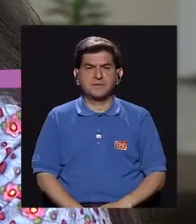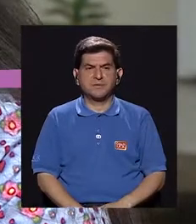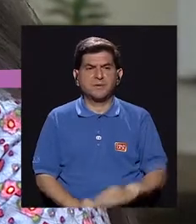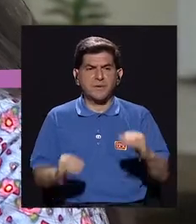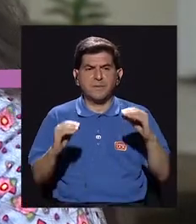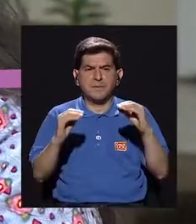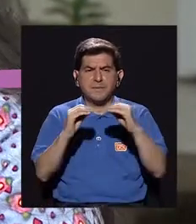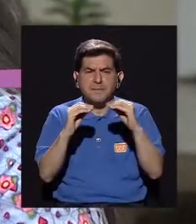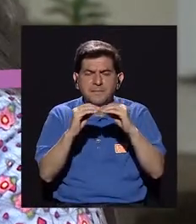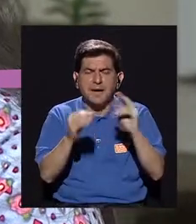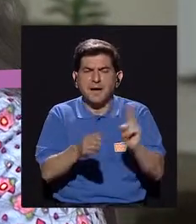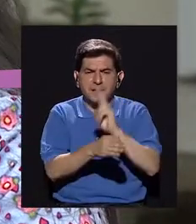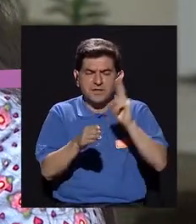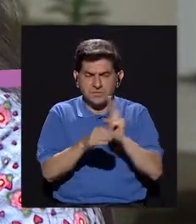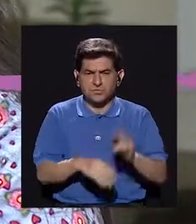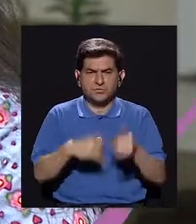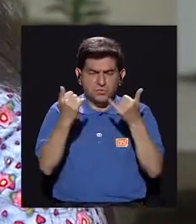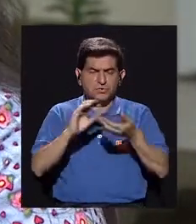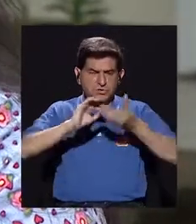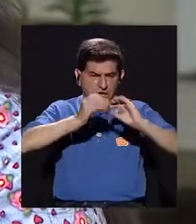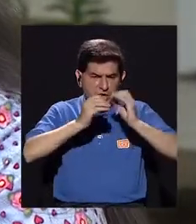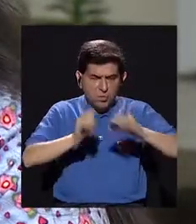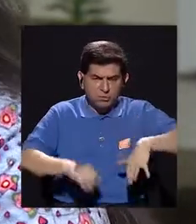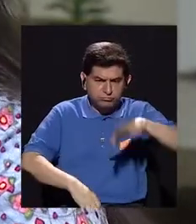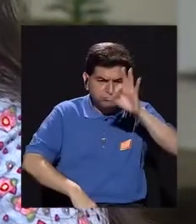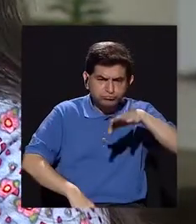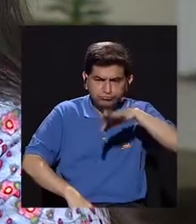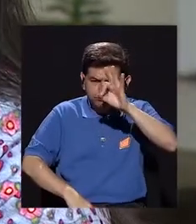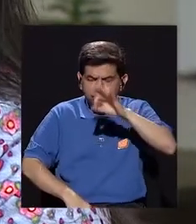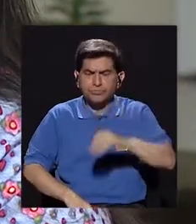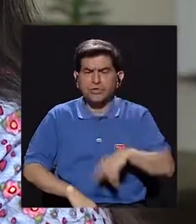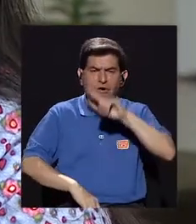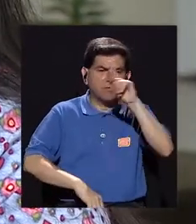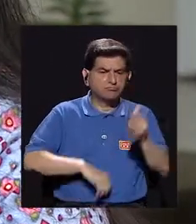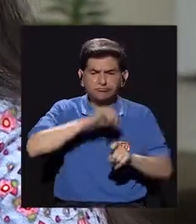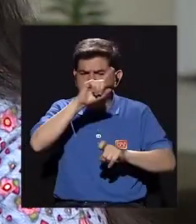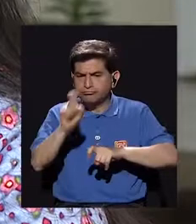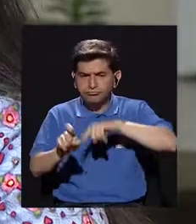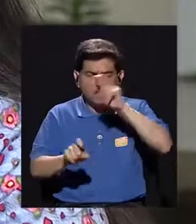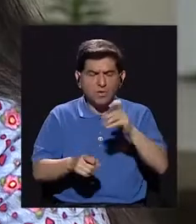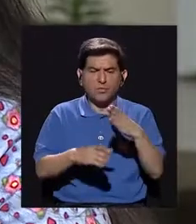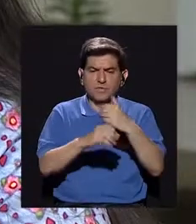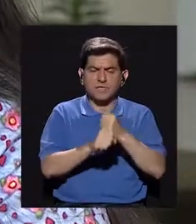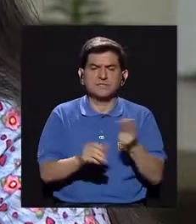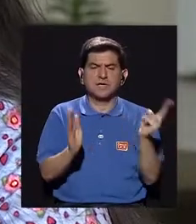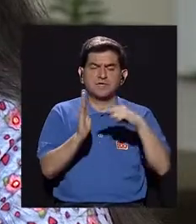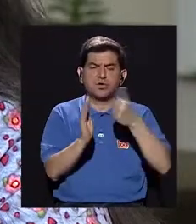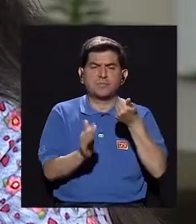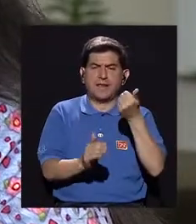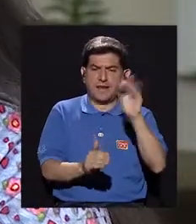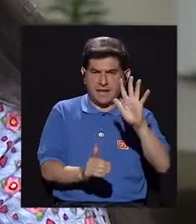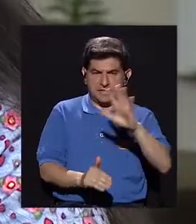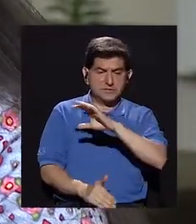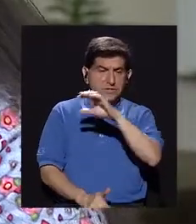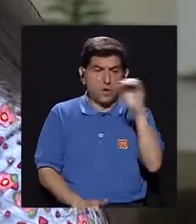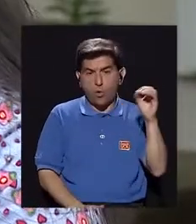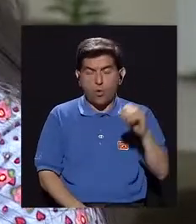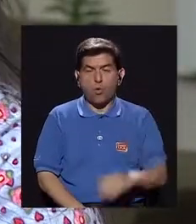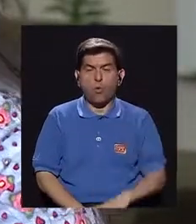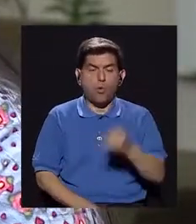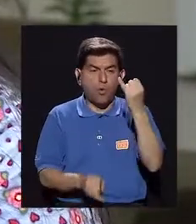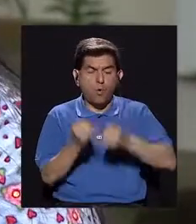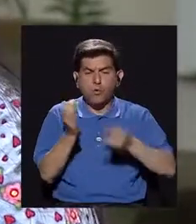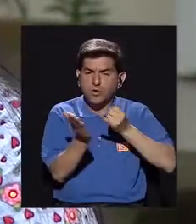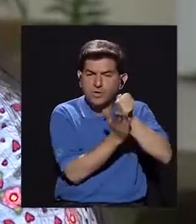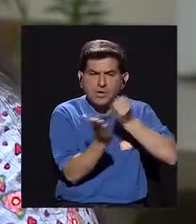mayor uso, de acuerdo a los datos que hemos obtenido ya sea en las encuestas que se realizaron en el 2015 o